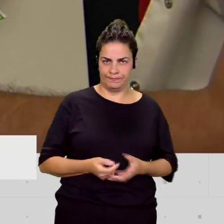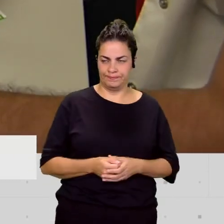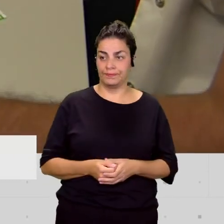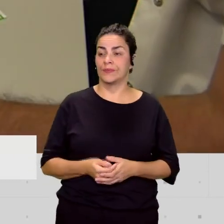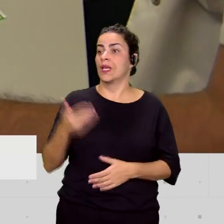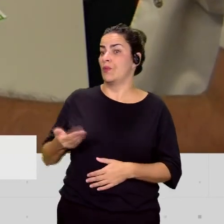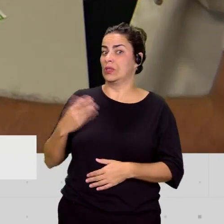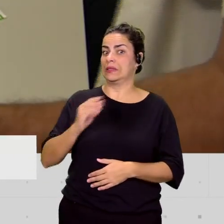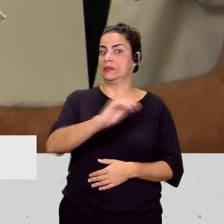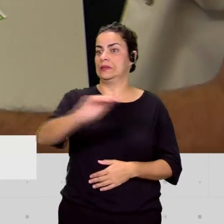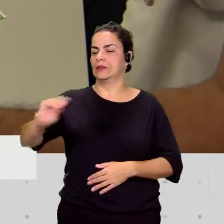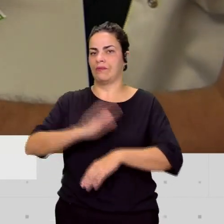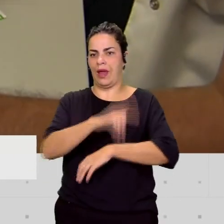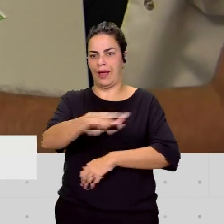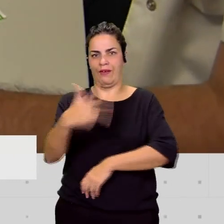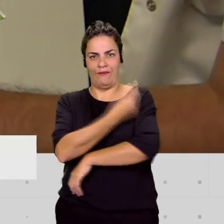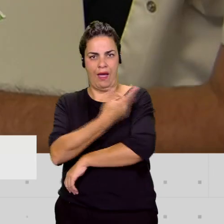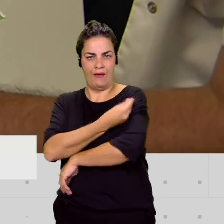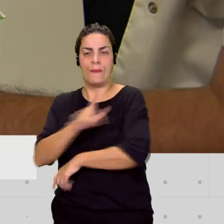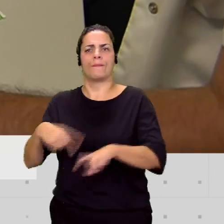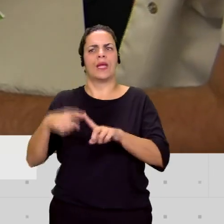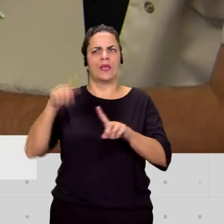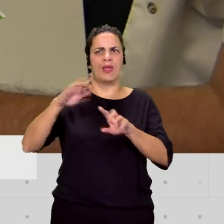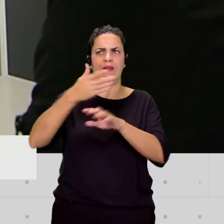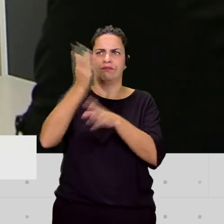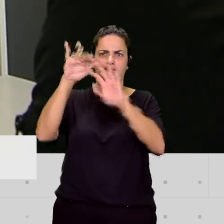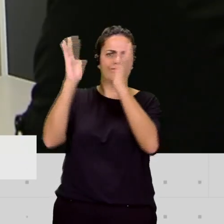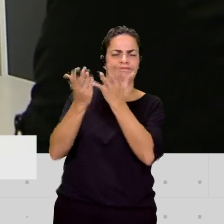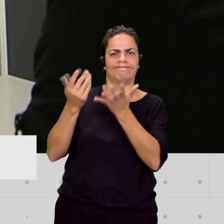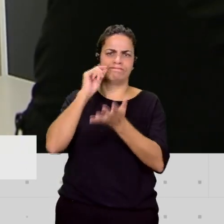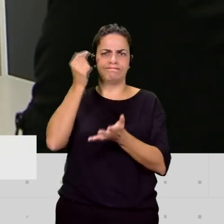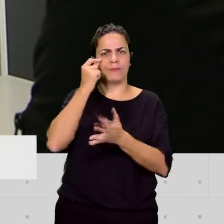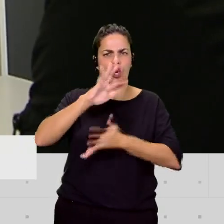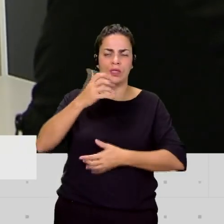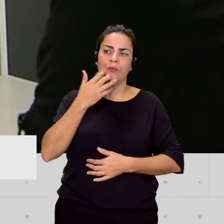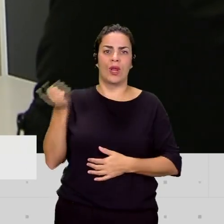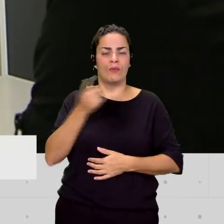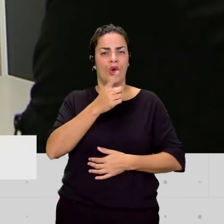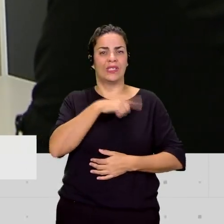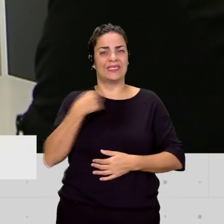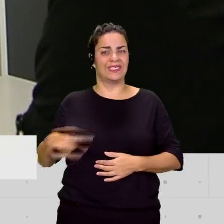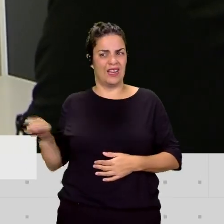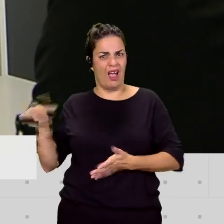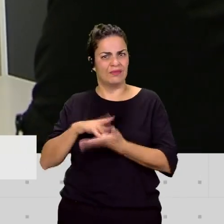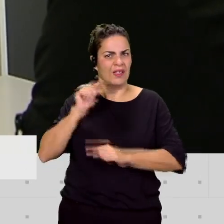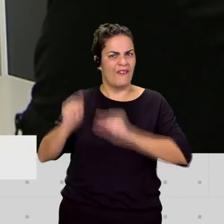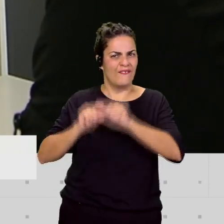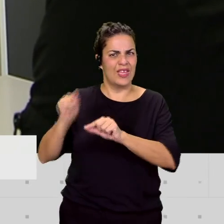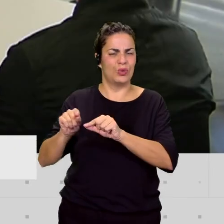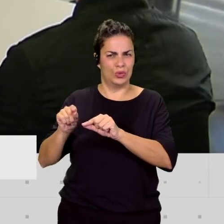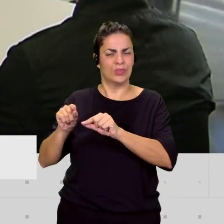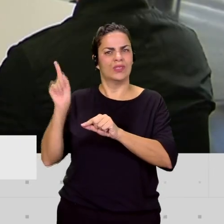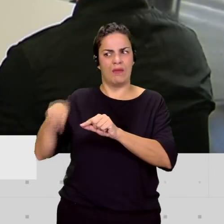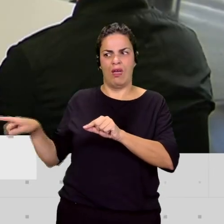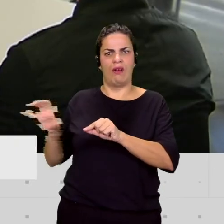y también pues conocemos a nivel internacional diferentes noticias que van llegando, por ejemplo en China ese virus que también está dejando pues el